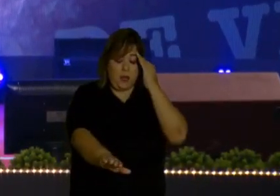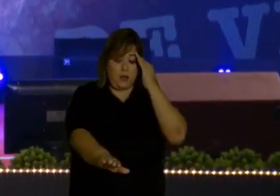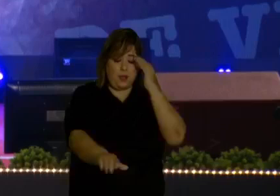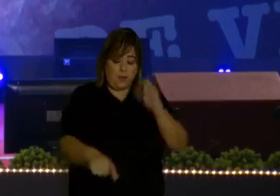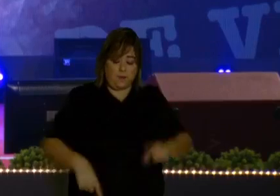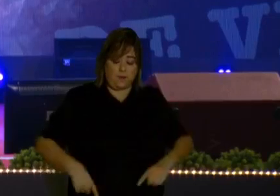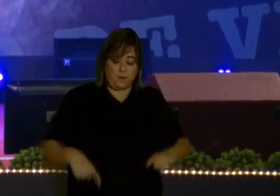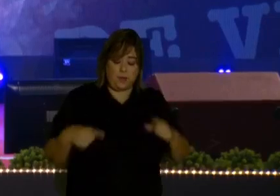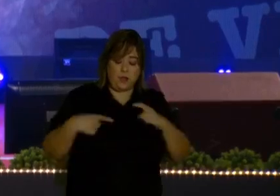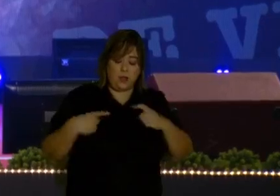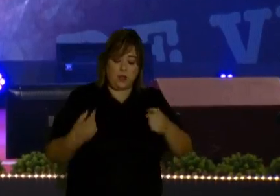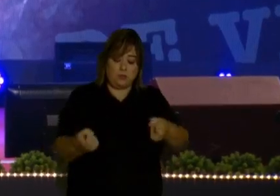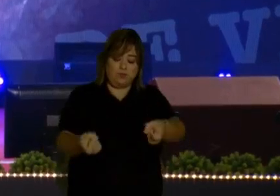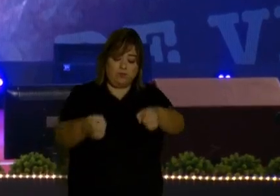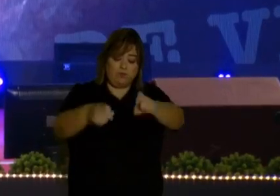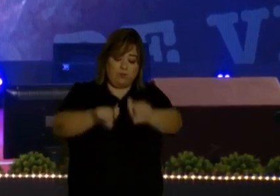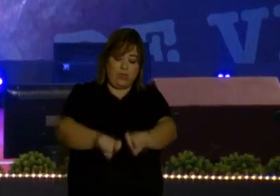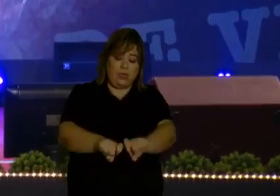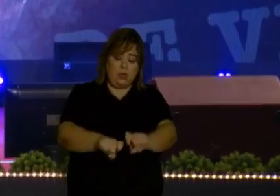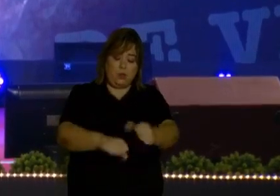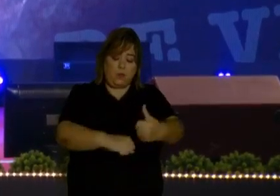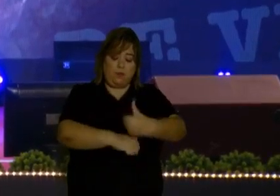Aleluya.